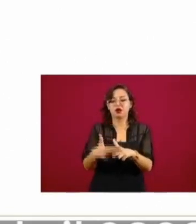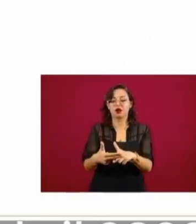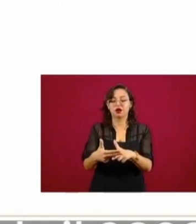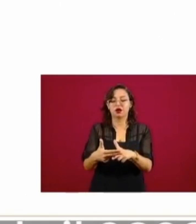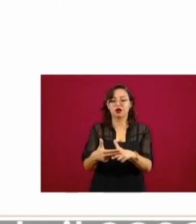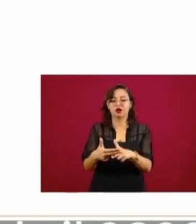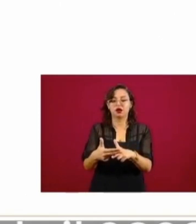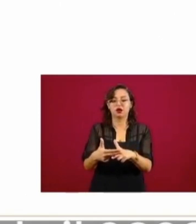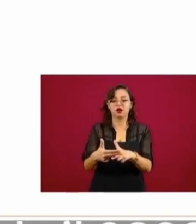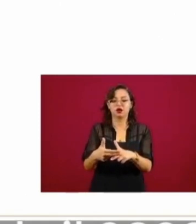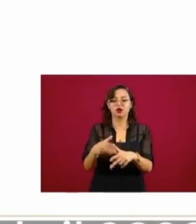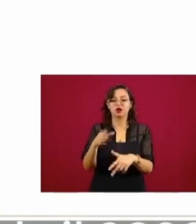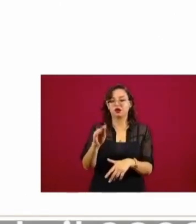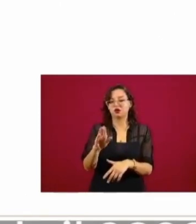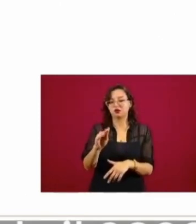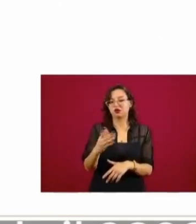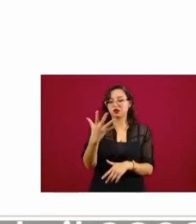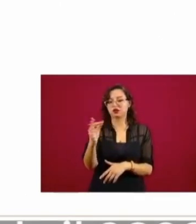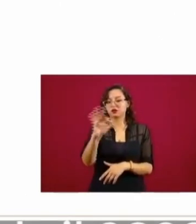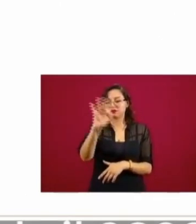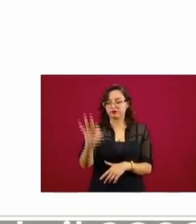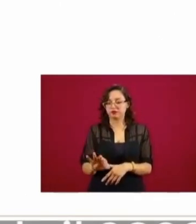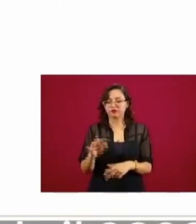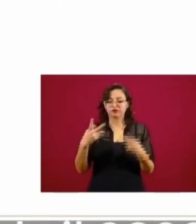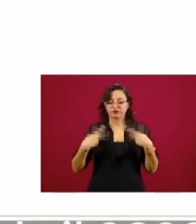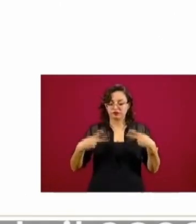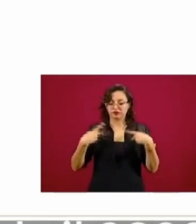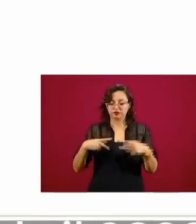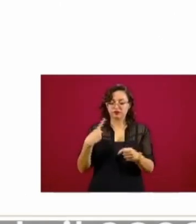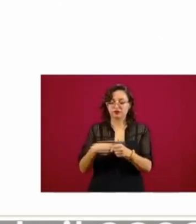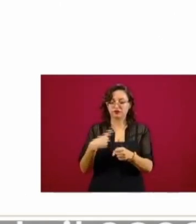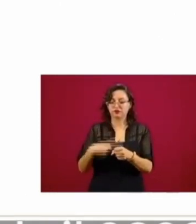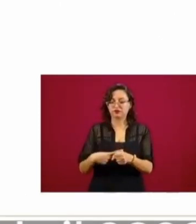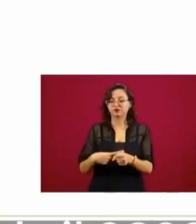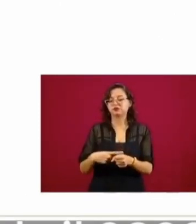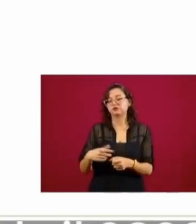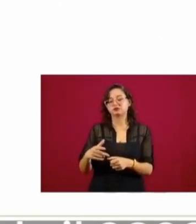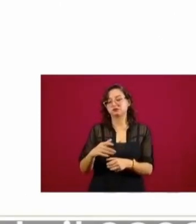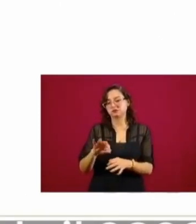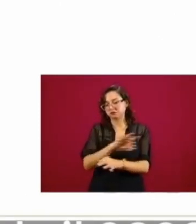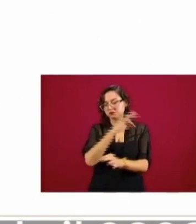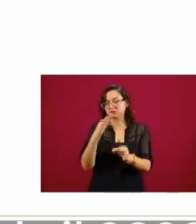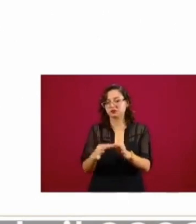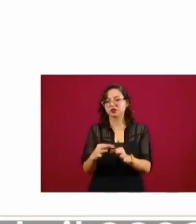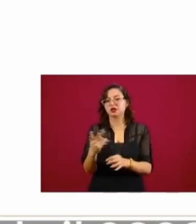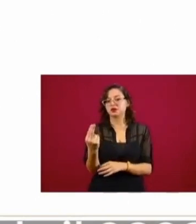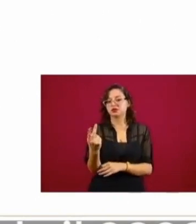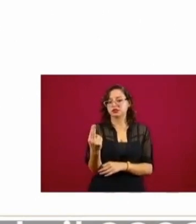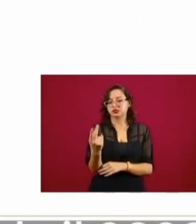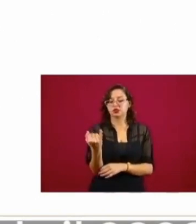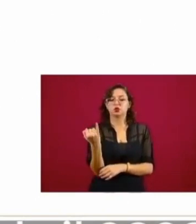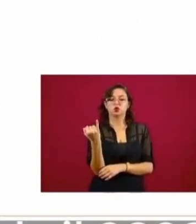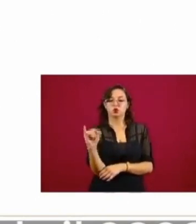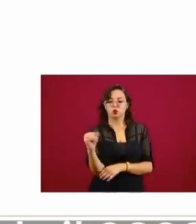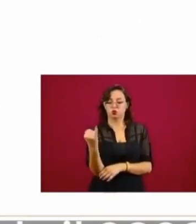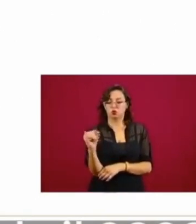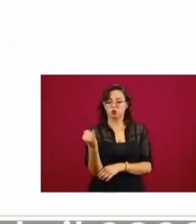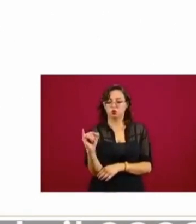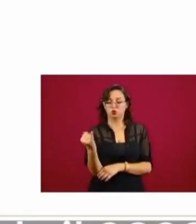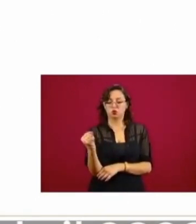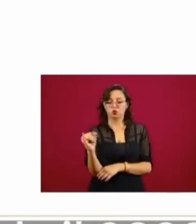del 95% de los casos esperados el 25 de junio y, como suele pasar en todas las epidemias, con